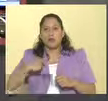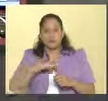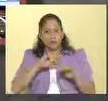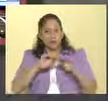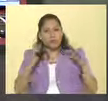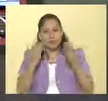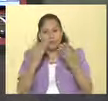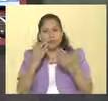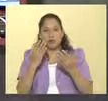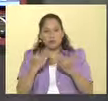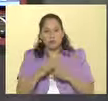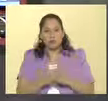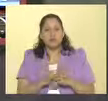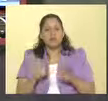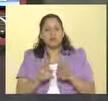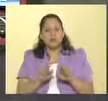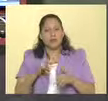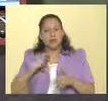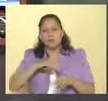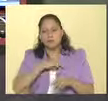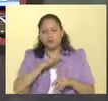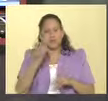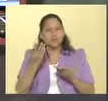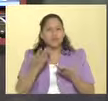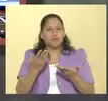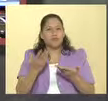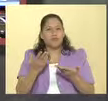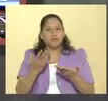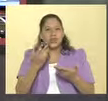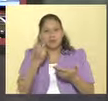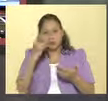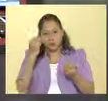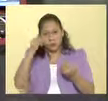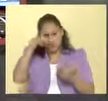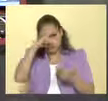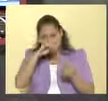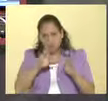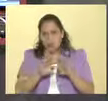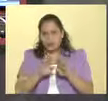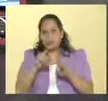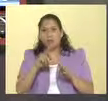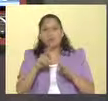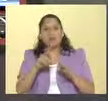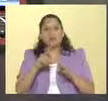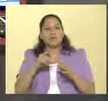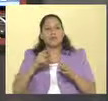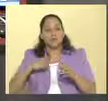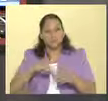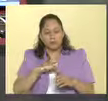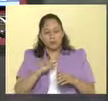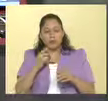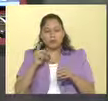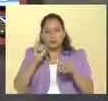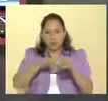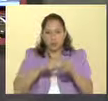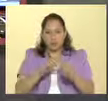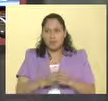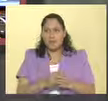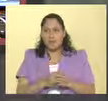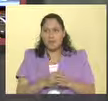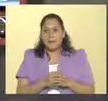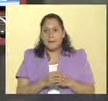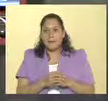tan polarizadas, que pues hace que sea muy difícil construir una especie de nosotros inclusivo, ¿no? O